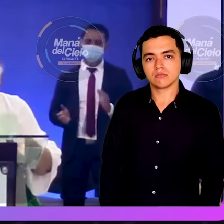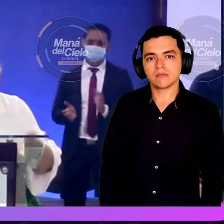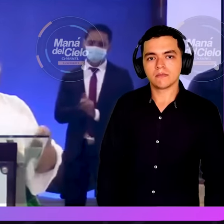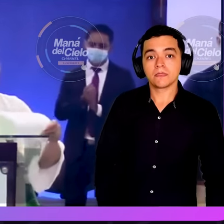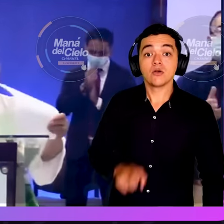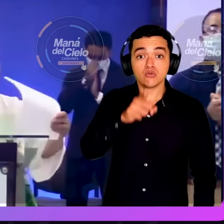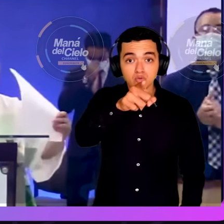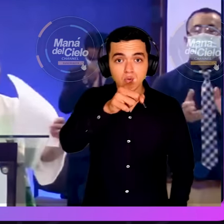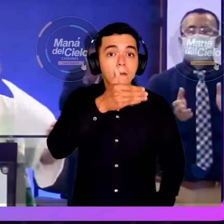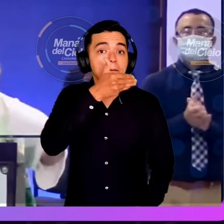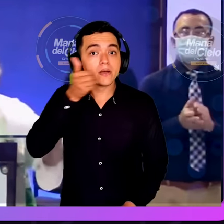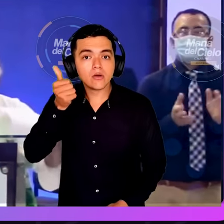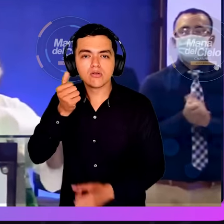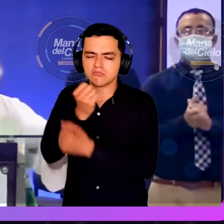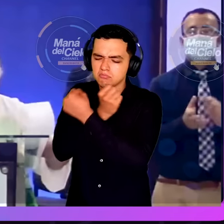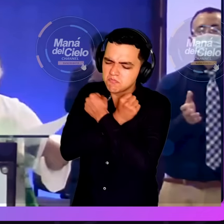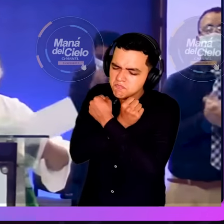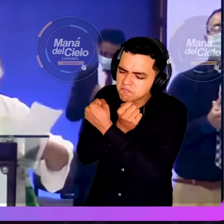Digamos gloria a Dios.